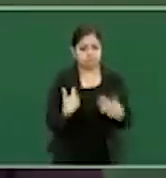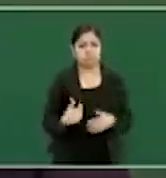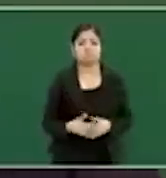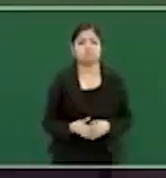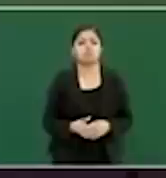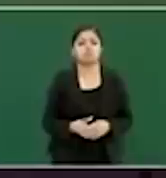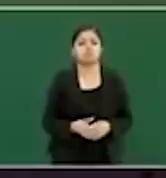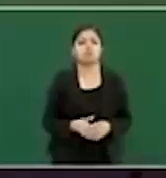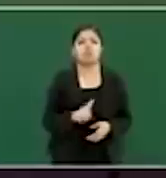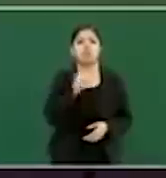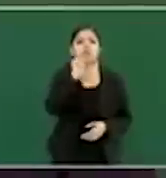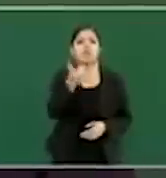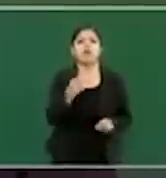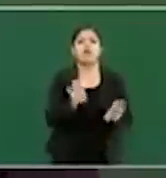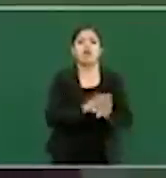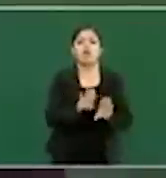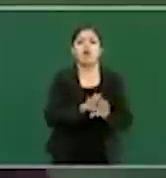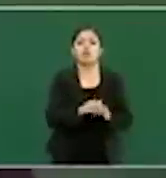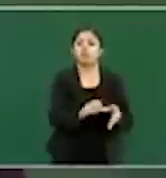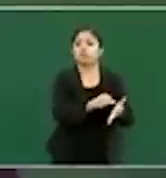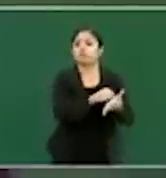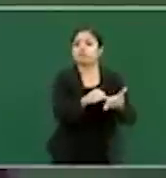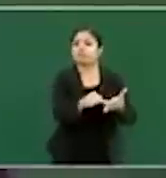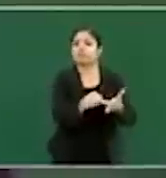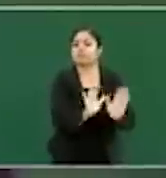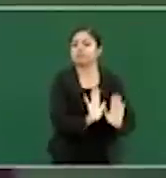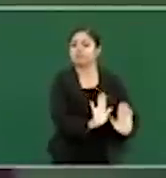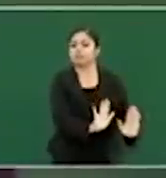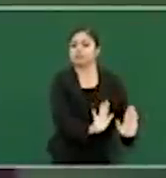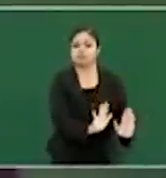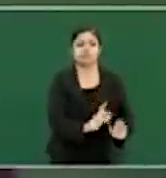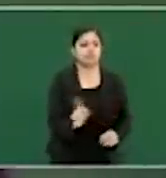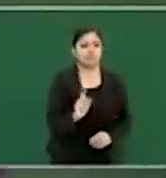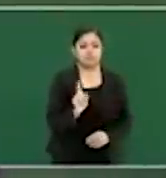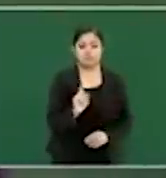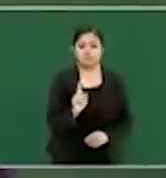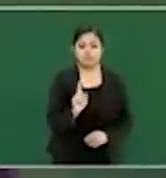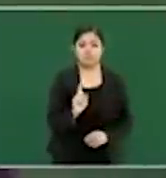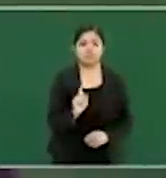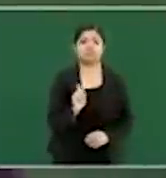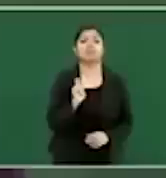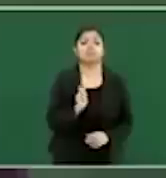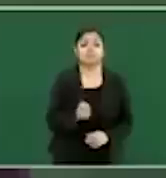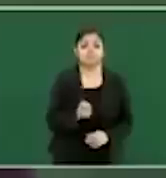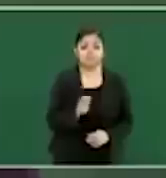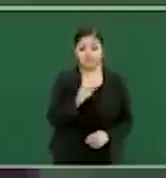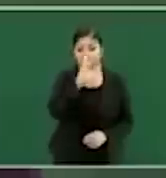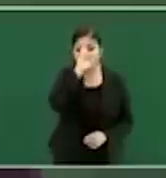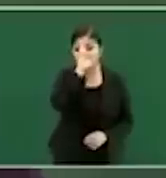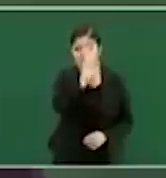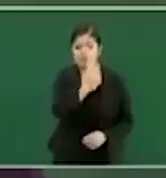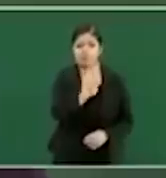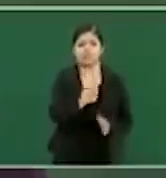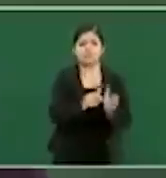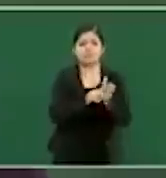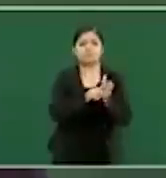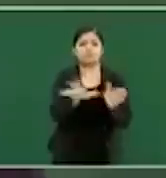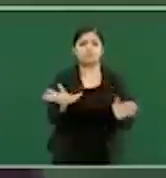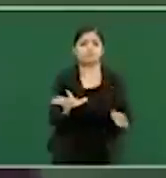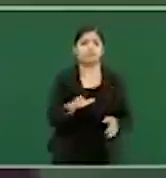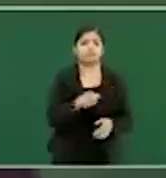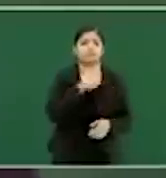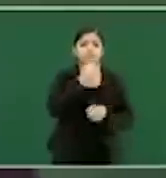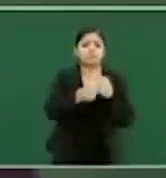sin censura, que se respete la libertad de prensa, la libertad